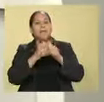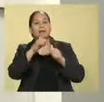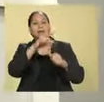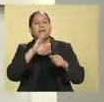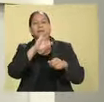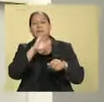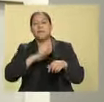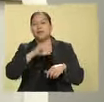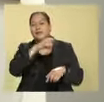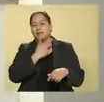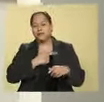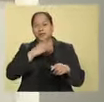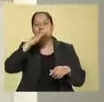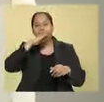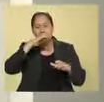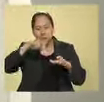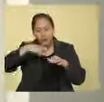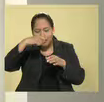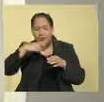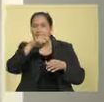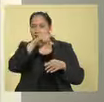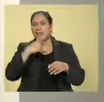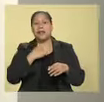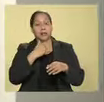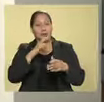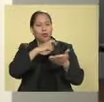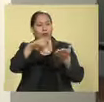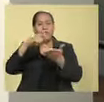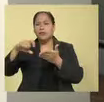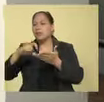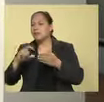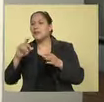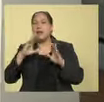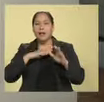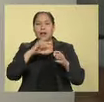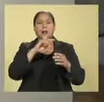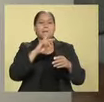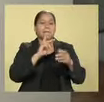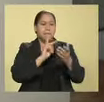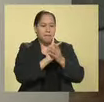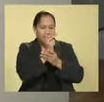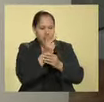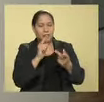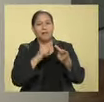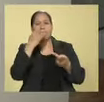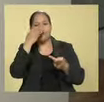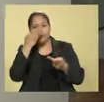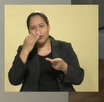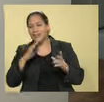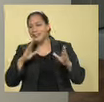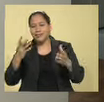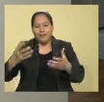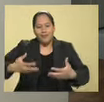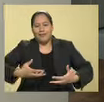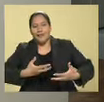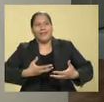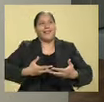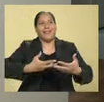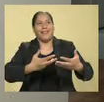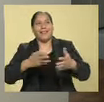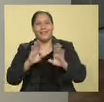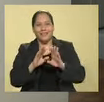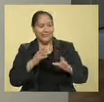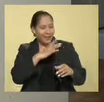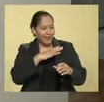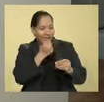los esquites. Y luego ahí compras de todo, a mí me llama mucho la atención que compras plantas, que compras flores, o sea, sales cargado en tu trajinera.